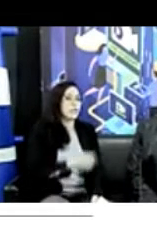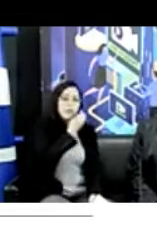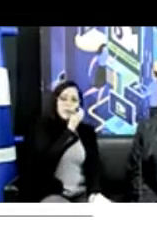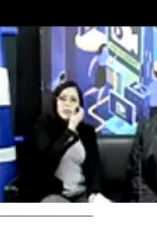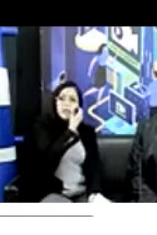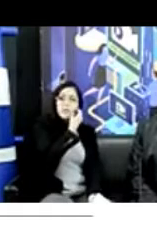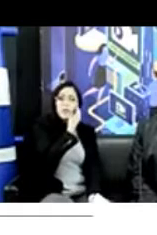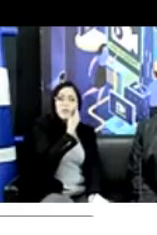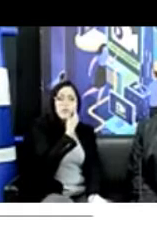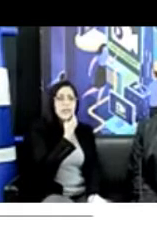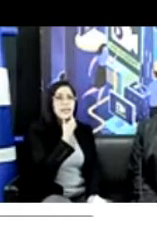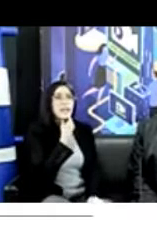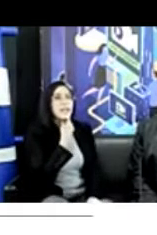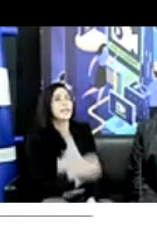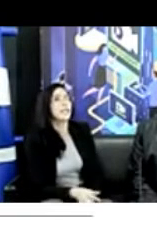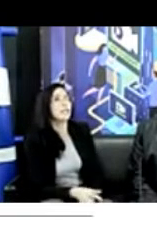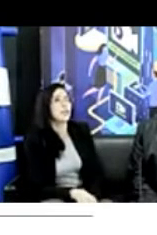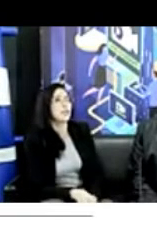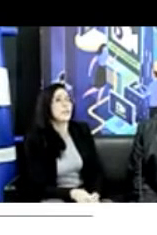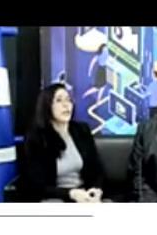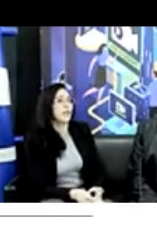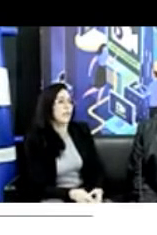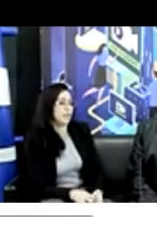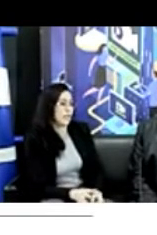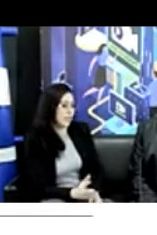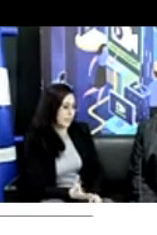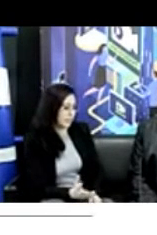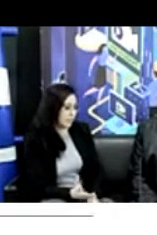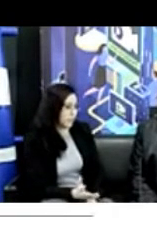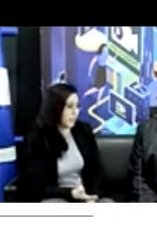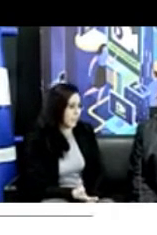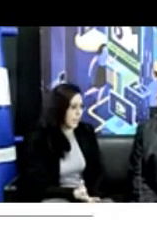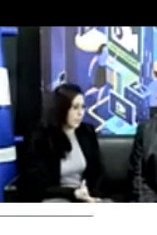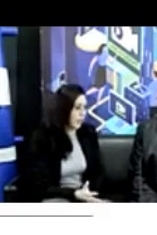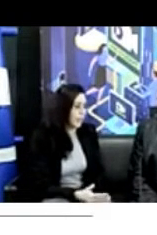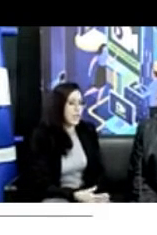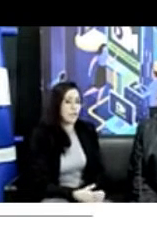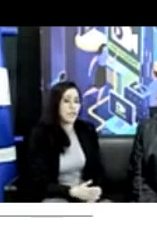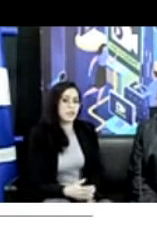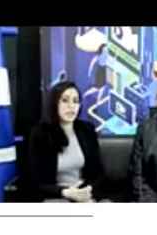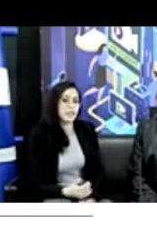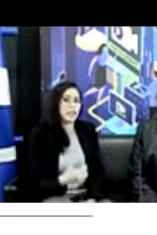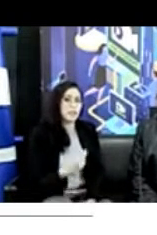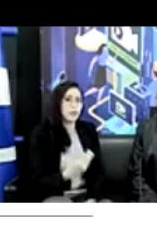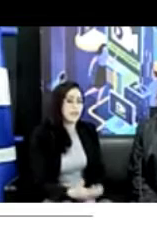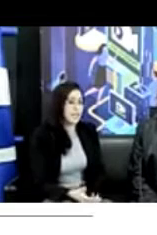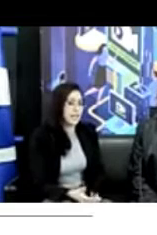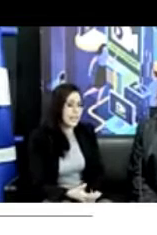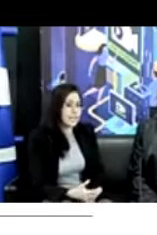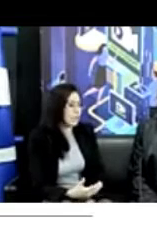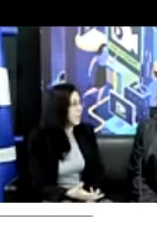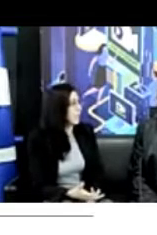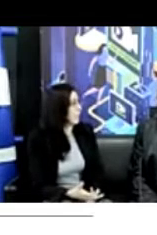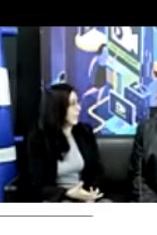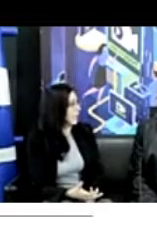hecho creo que un dato muy importante es esto que nos muestra la literatura, donde nos dicen que este tipo de